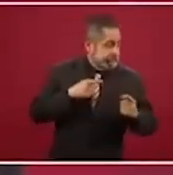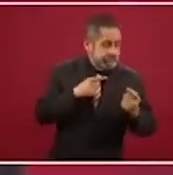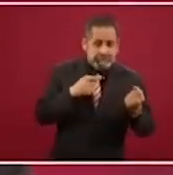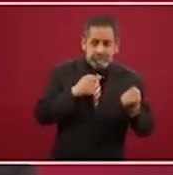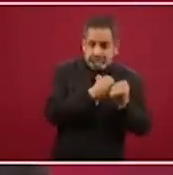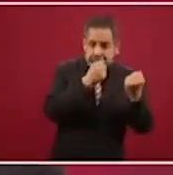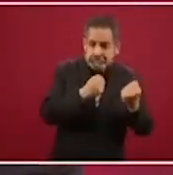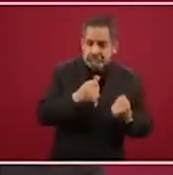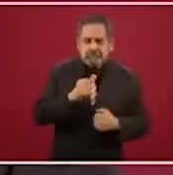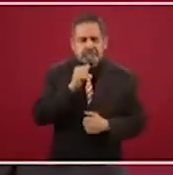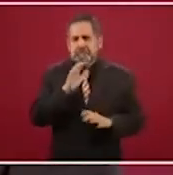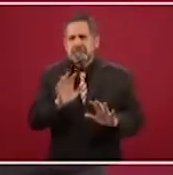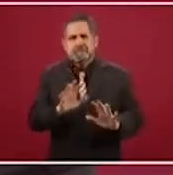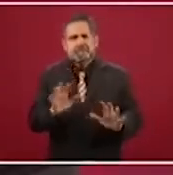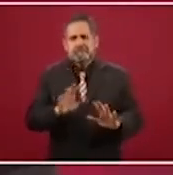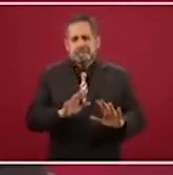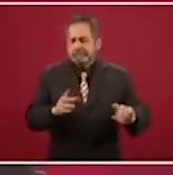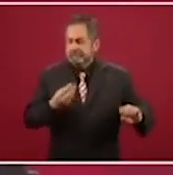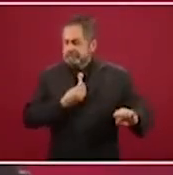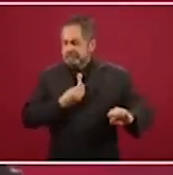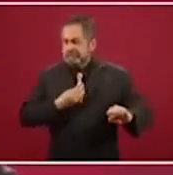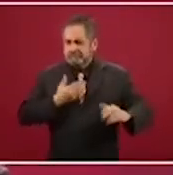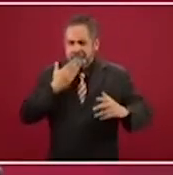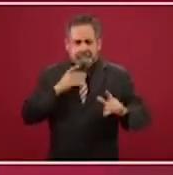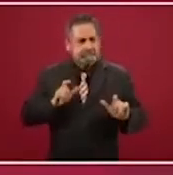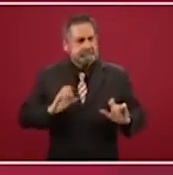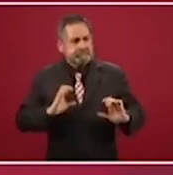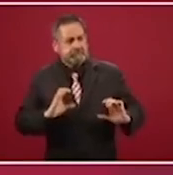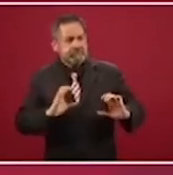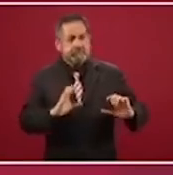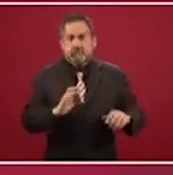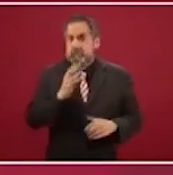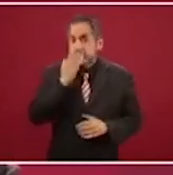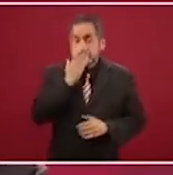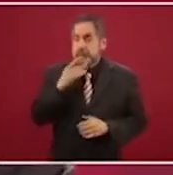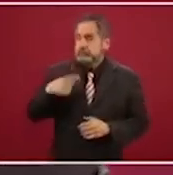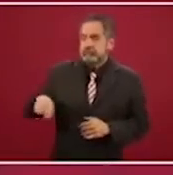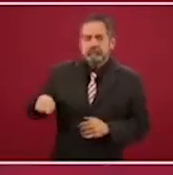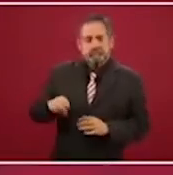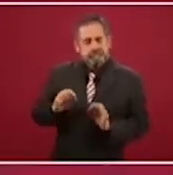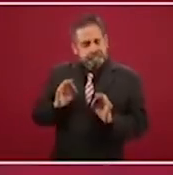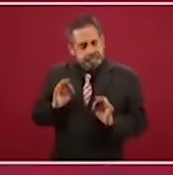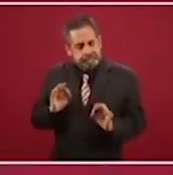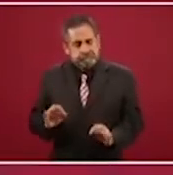No se puede